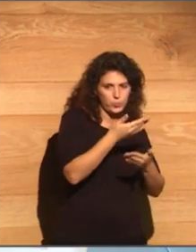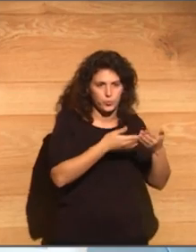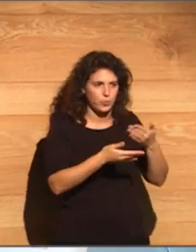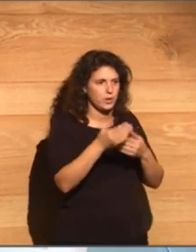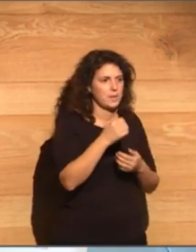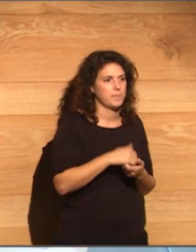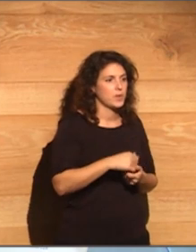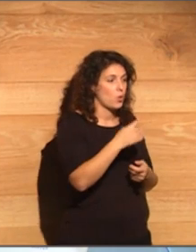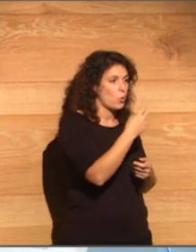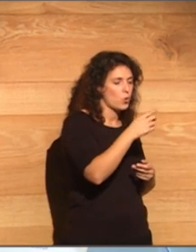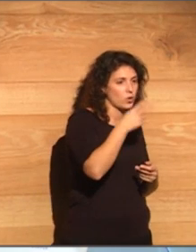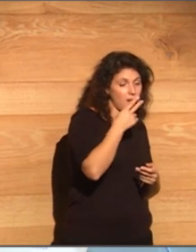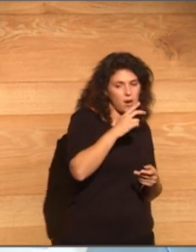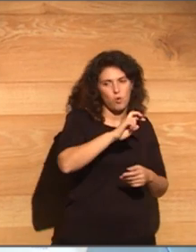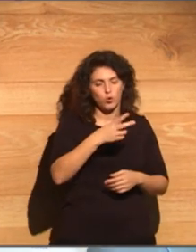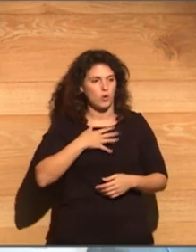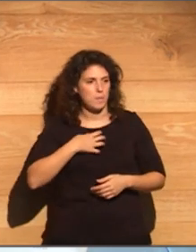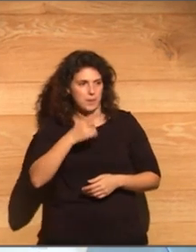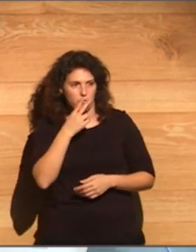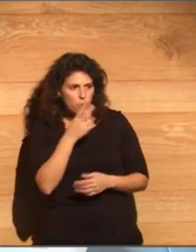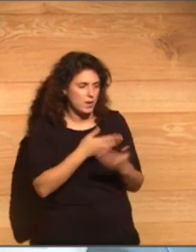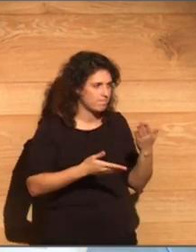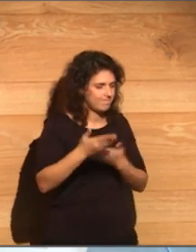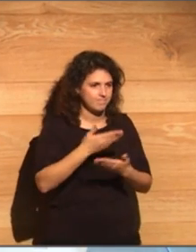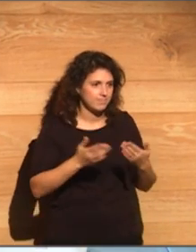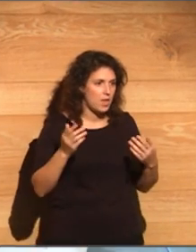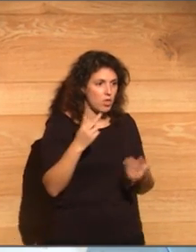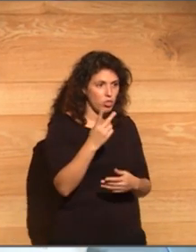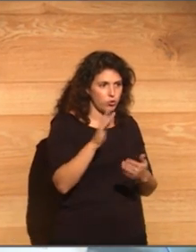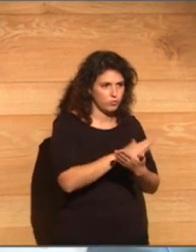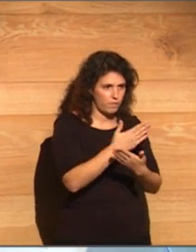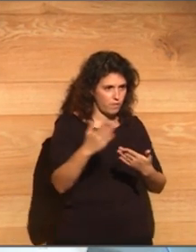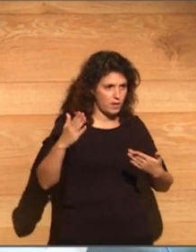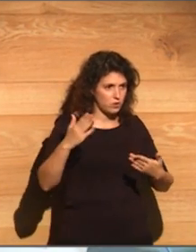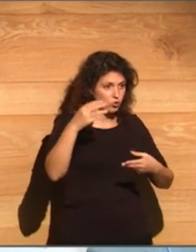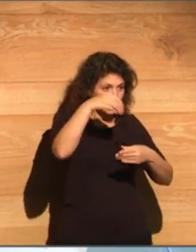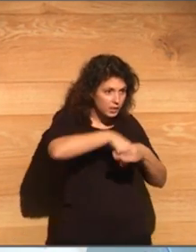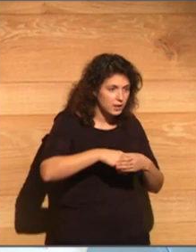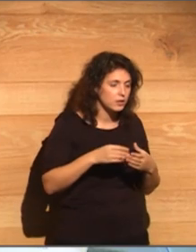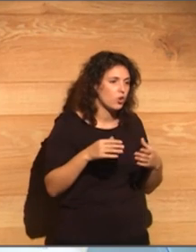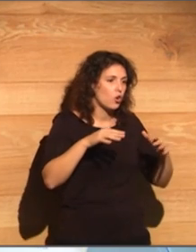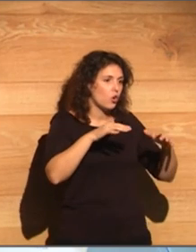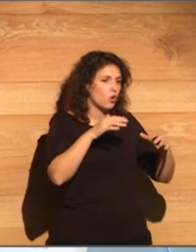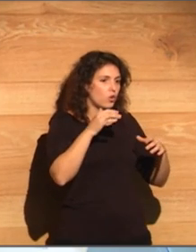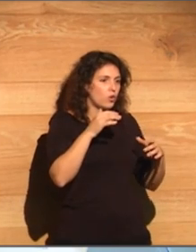y el otro tiene papel de fumar. Entonces quedan los dos bandos en medio de la en tierra. Anécdota